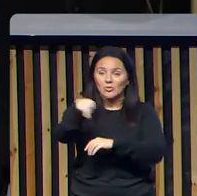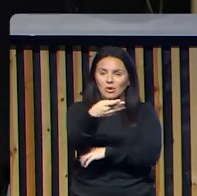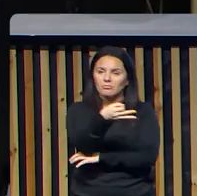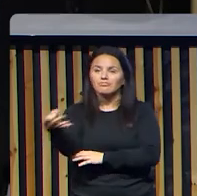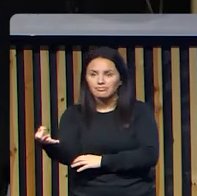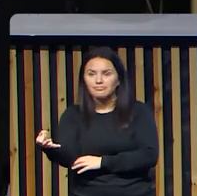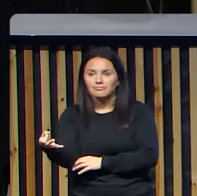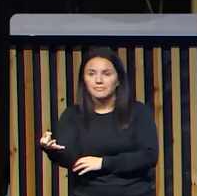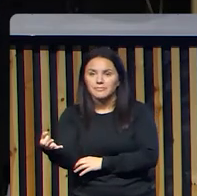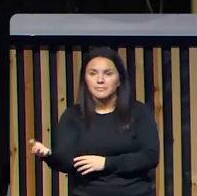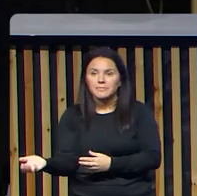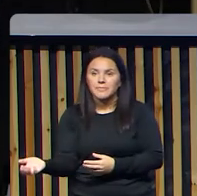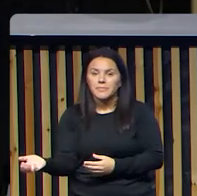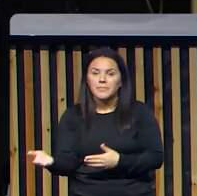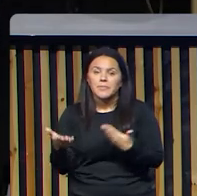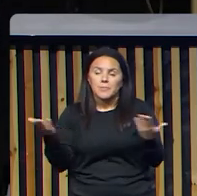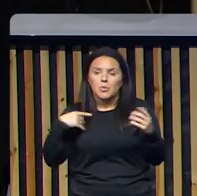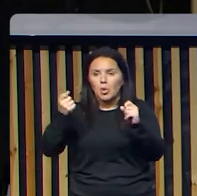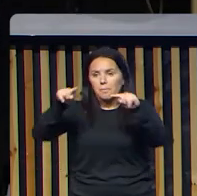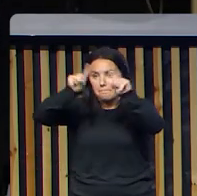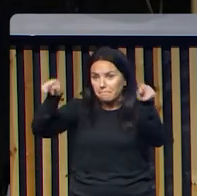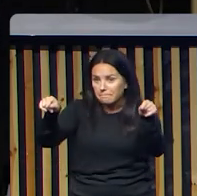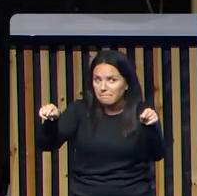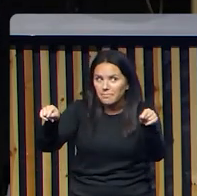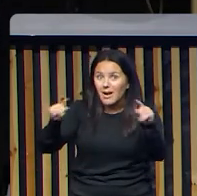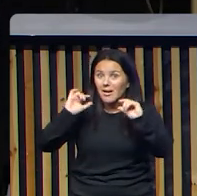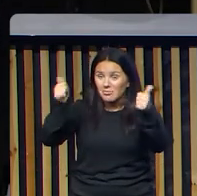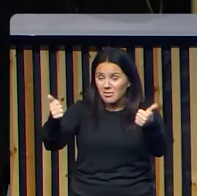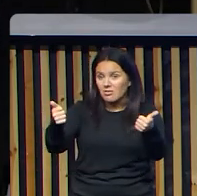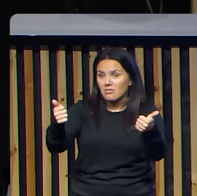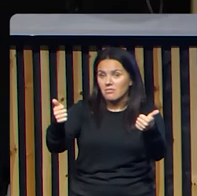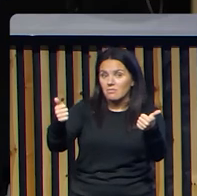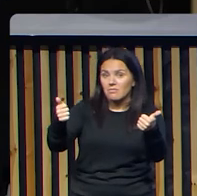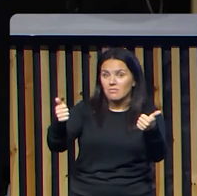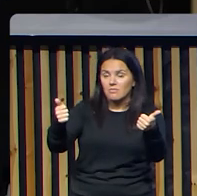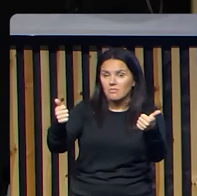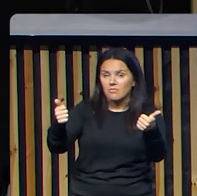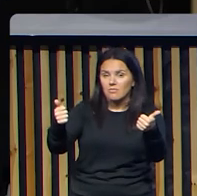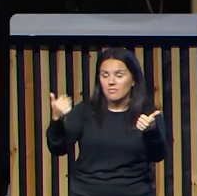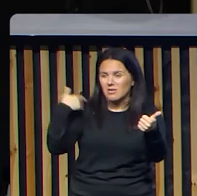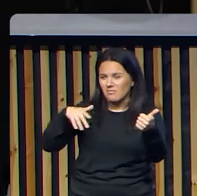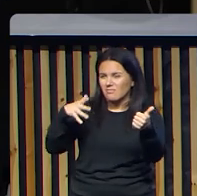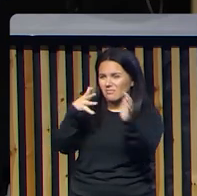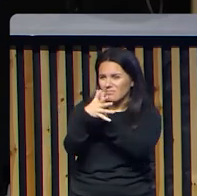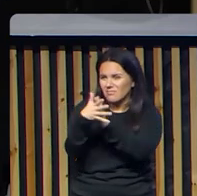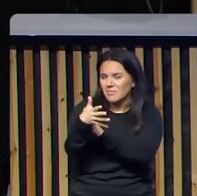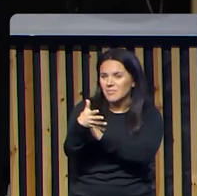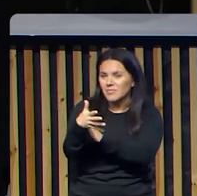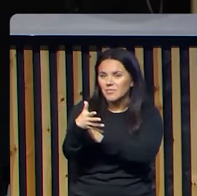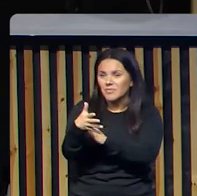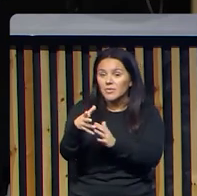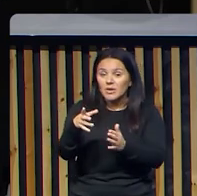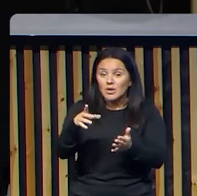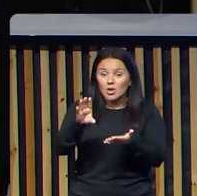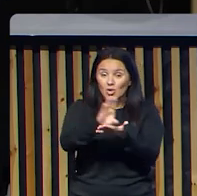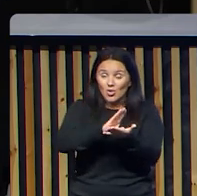porque dejadme que haga este paréntesis recordad que al inicio hemos comentado no los documentos